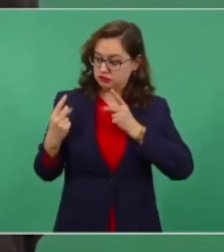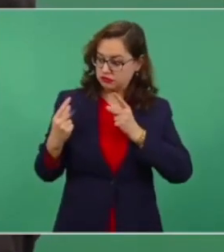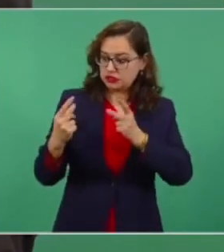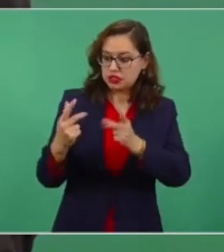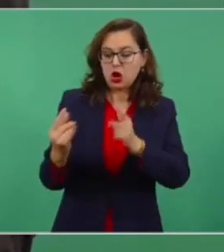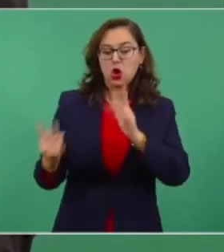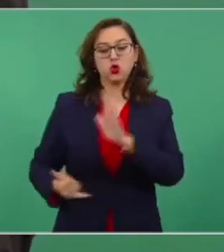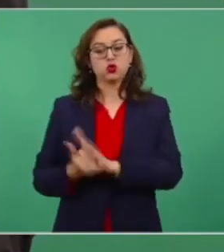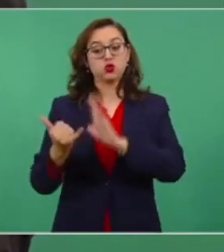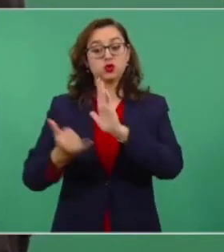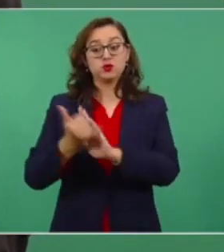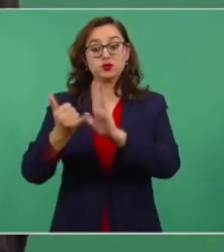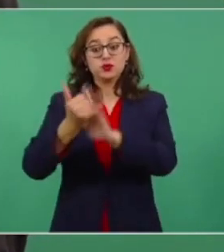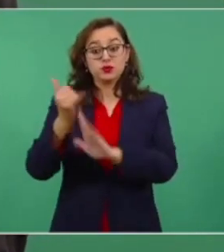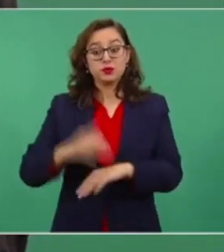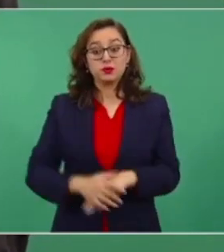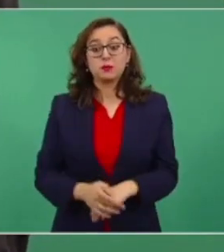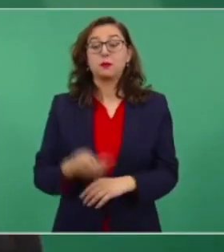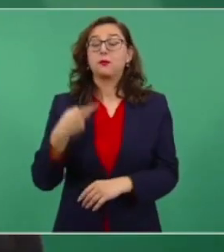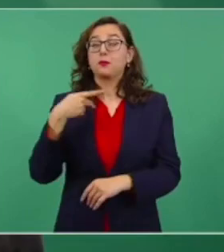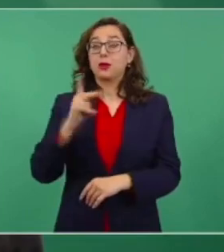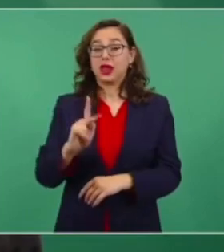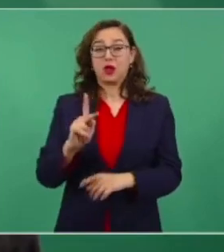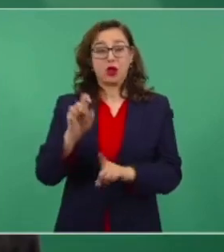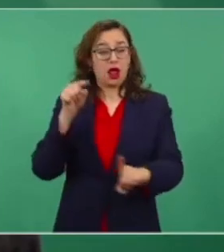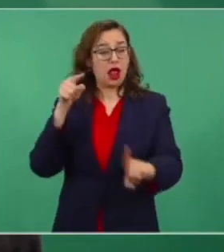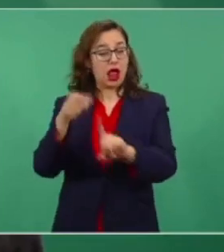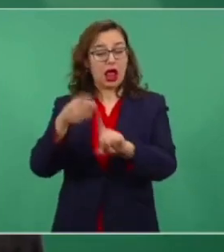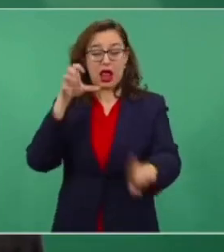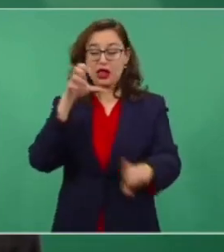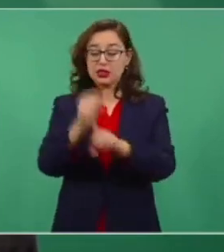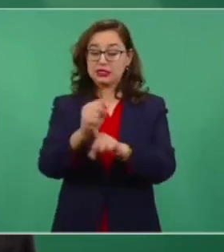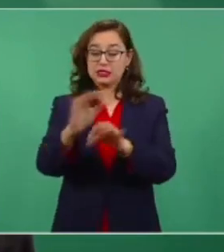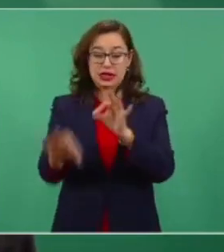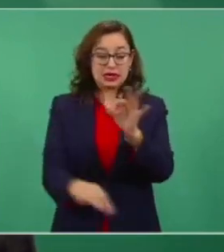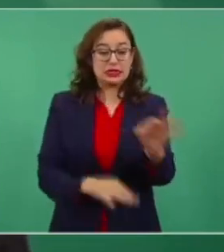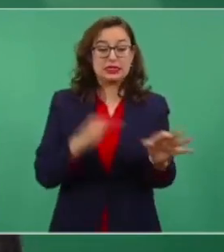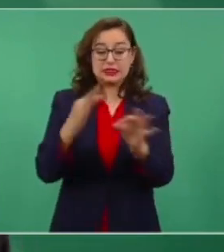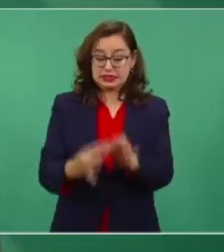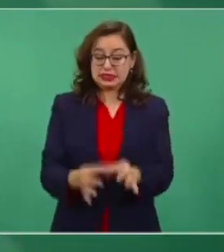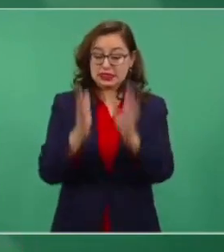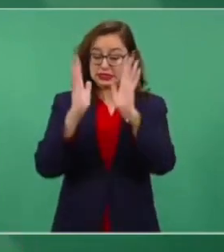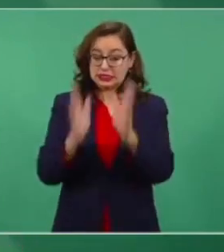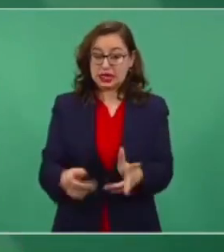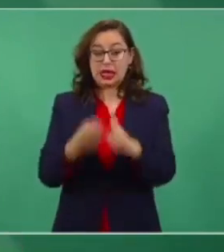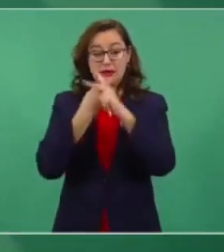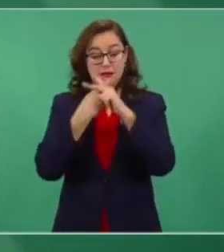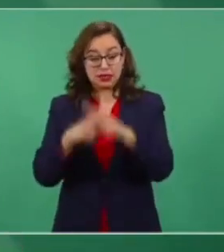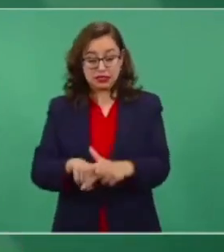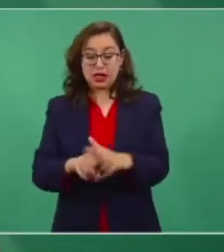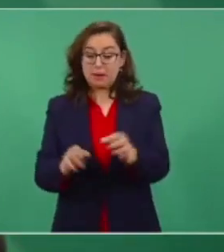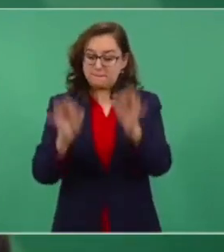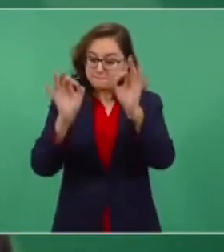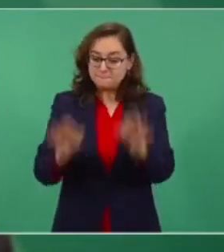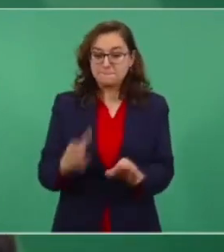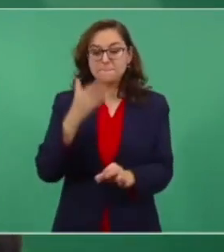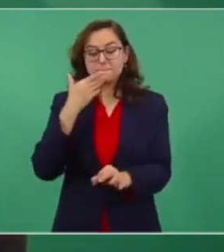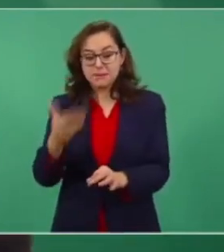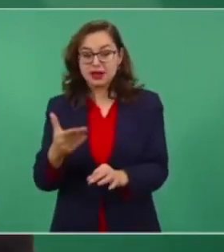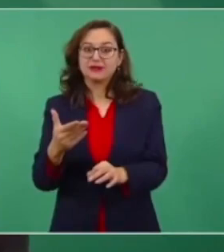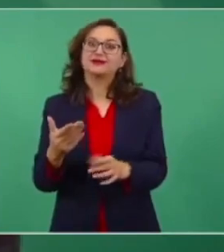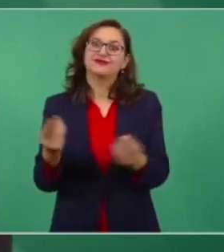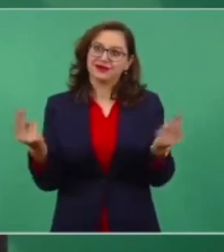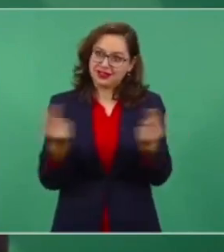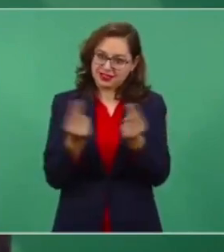Pero vamos a tenerlas listas, operando, porque se requiere también que haya comunicación de